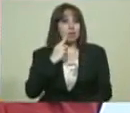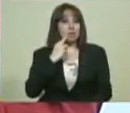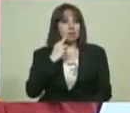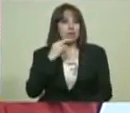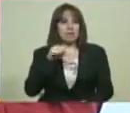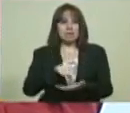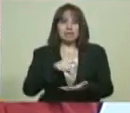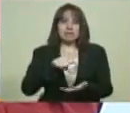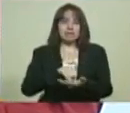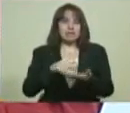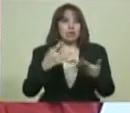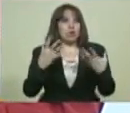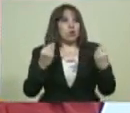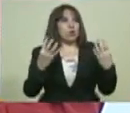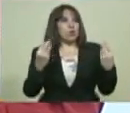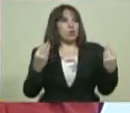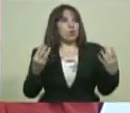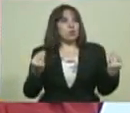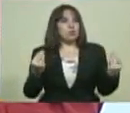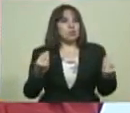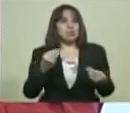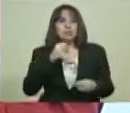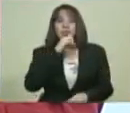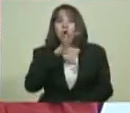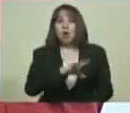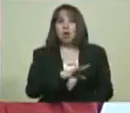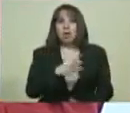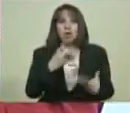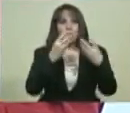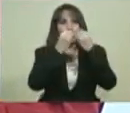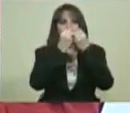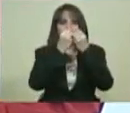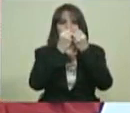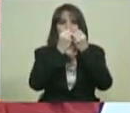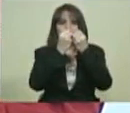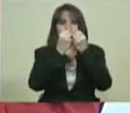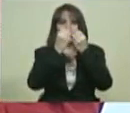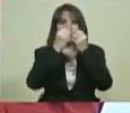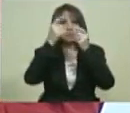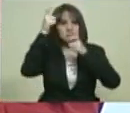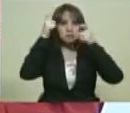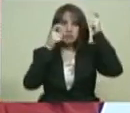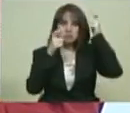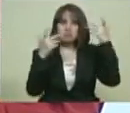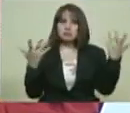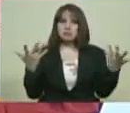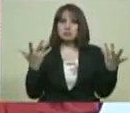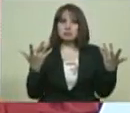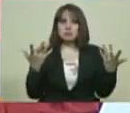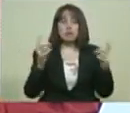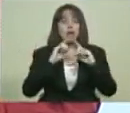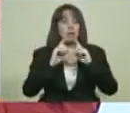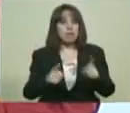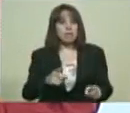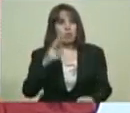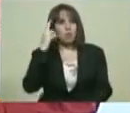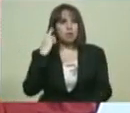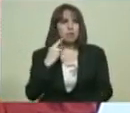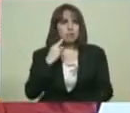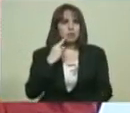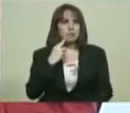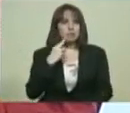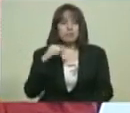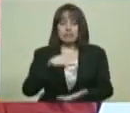centro de tantas jornadas históricas con nuestro comandante Chávez. La avenida Bolívar, centro